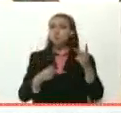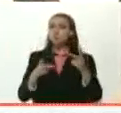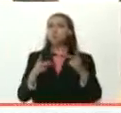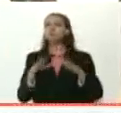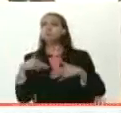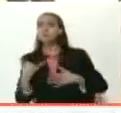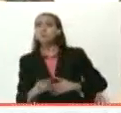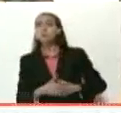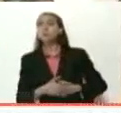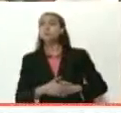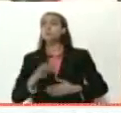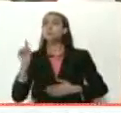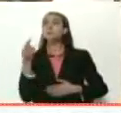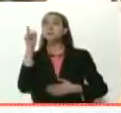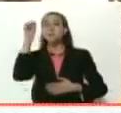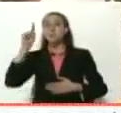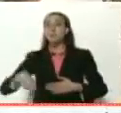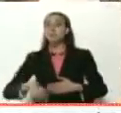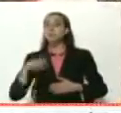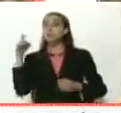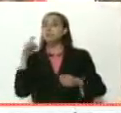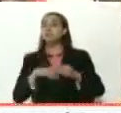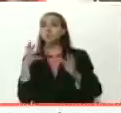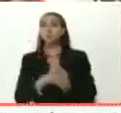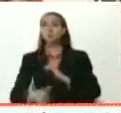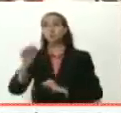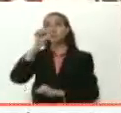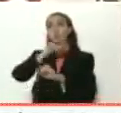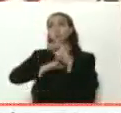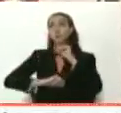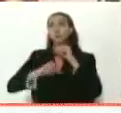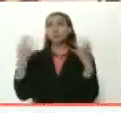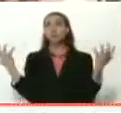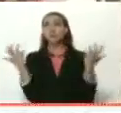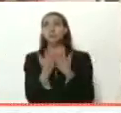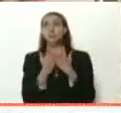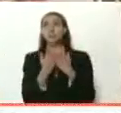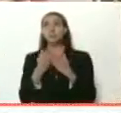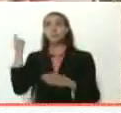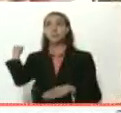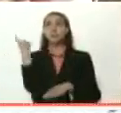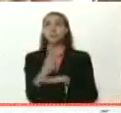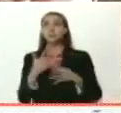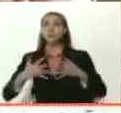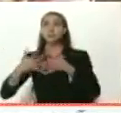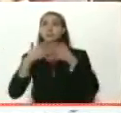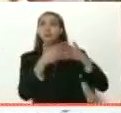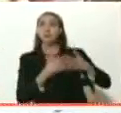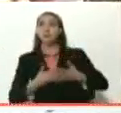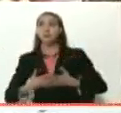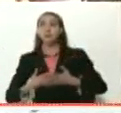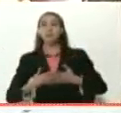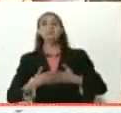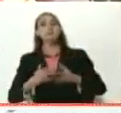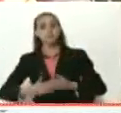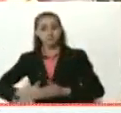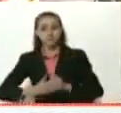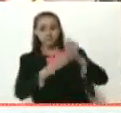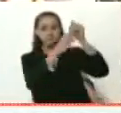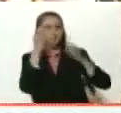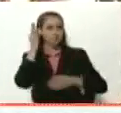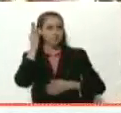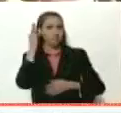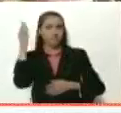nación. Pero es la primera que también está en la línea de batalla contra la guerra y que nos ha impuesto el gobierno de los Estados Unidos, y sale en ese sentido